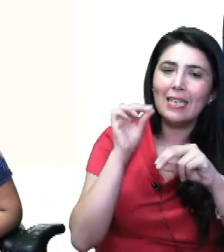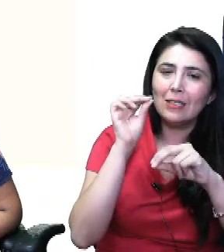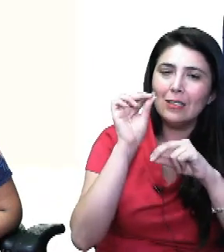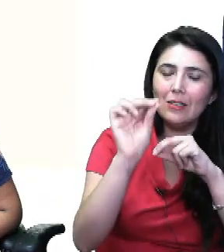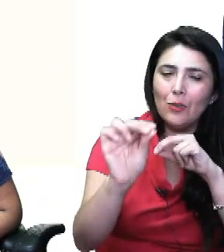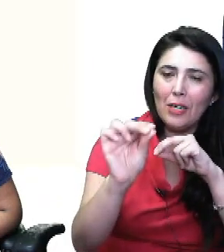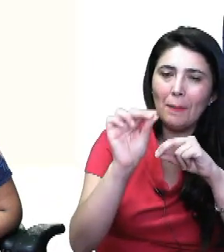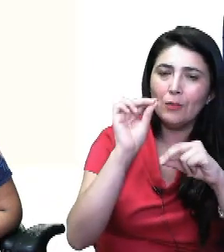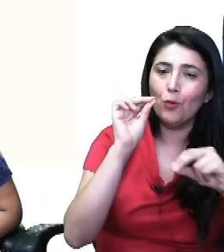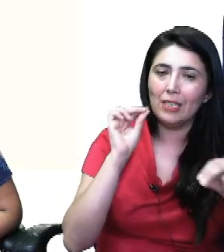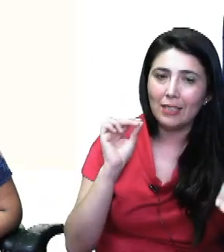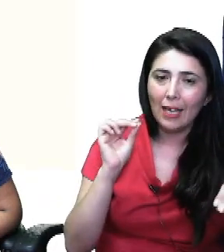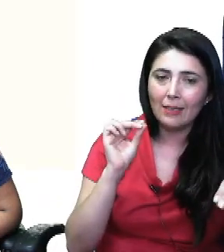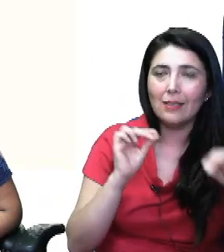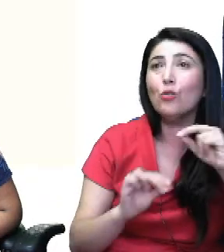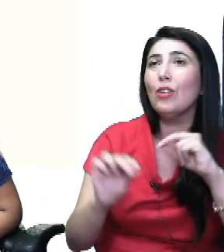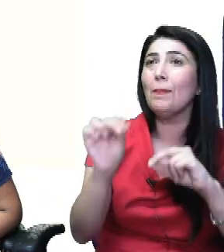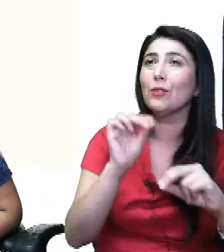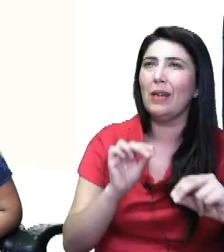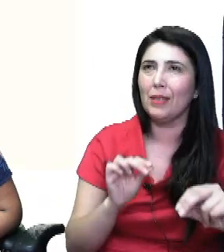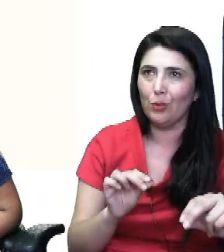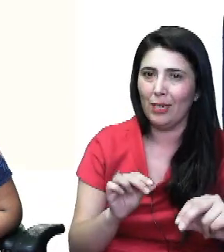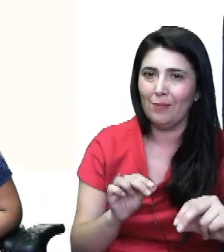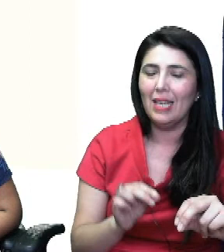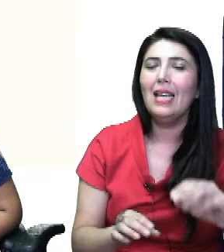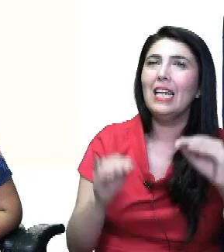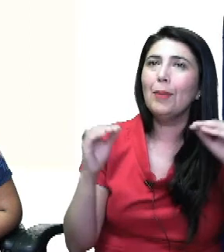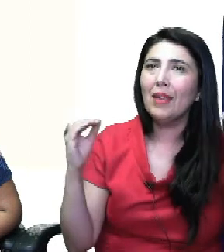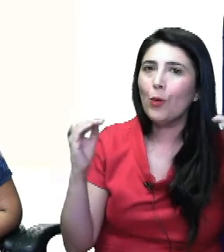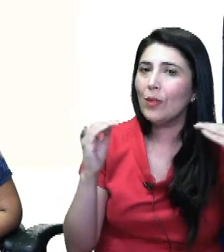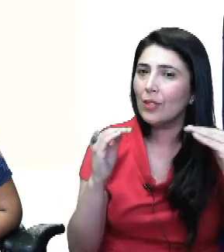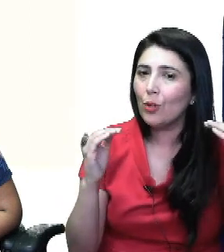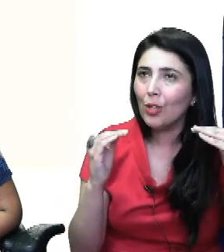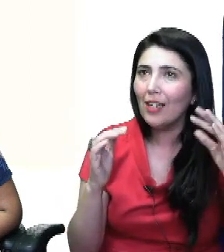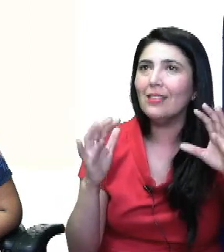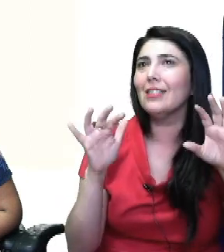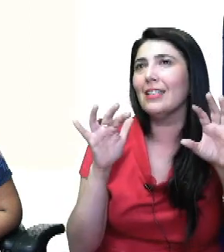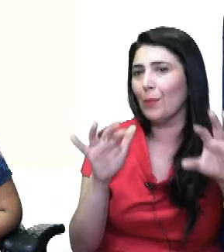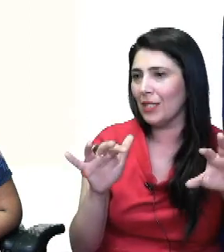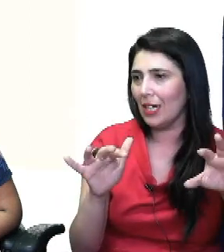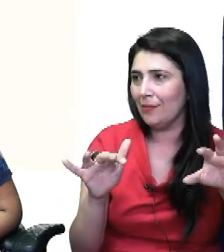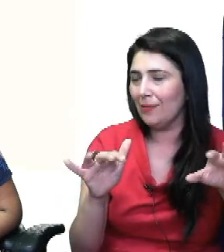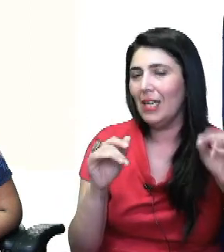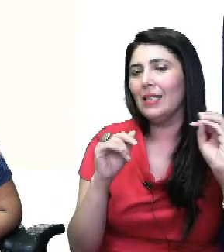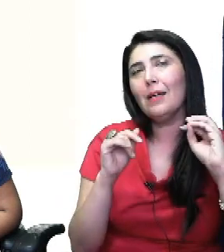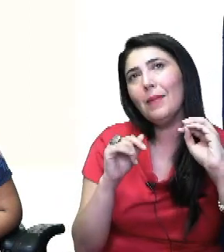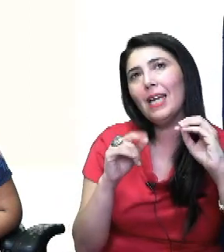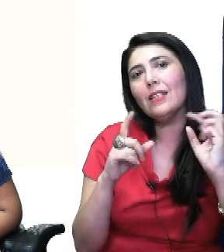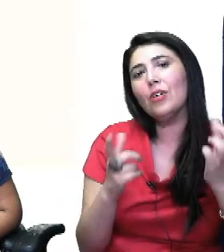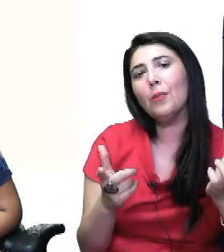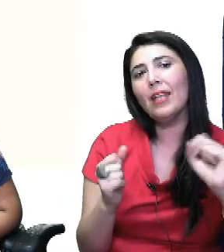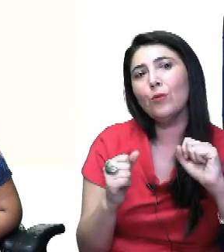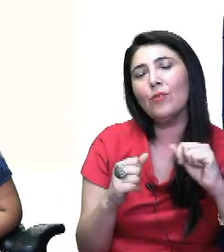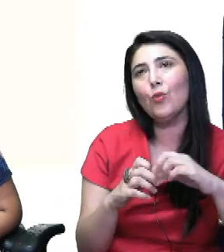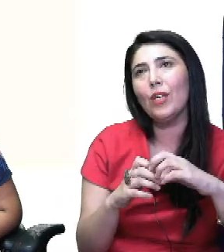las acciones más focalizadas, incluso en el persona a persona. La primera, ayuda psicológicas, está puesta acá. También la